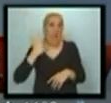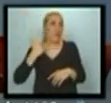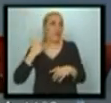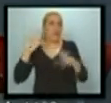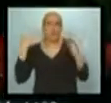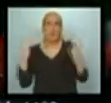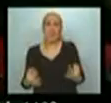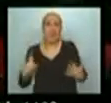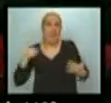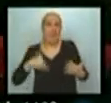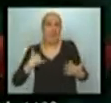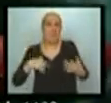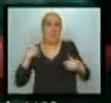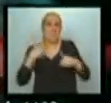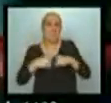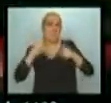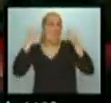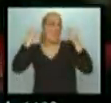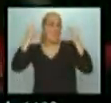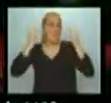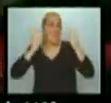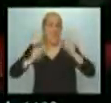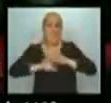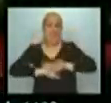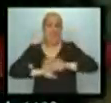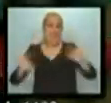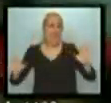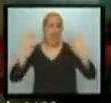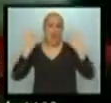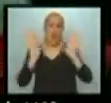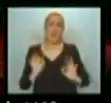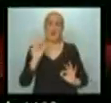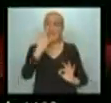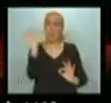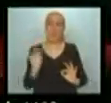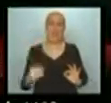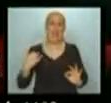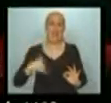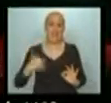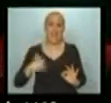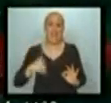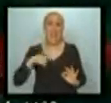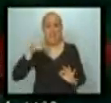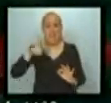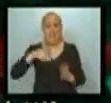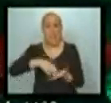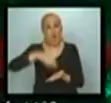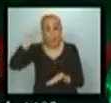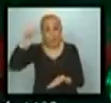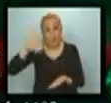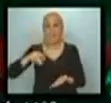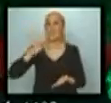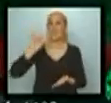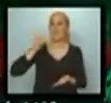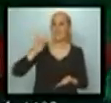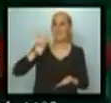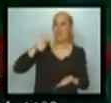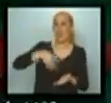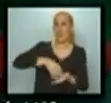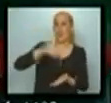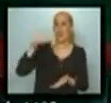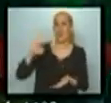fiesta impresionante que se vivió a lo largo y a lo ancho de la Argentina. ¿Esto es el obelisco? Sí, este es el obelisco. El obelisco,